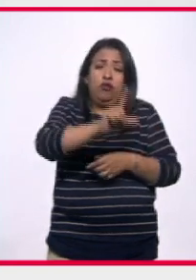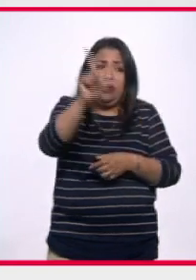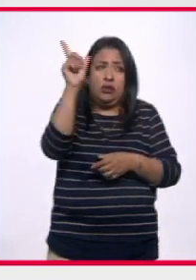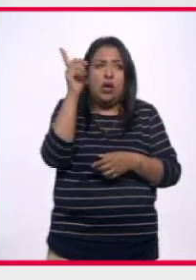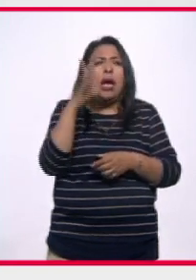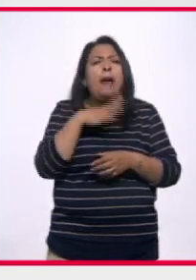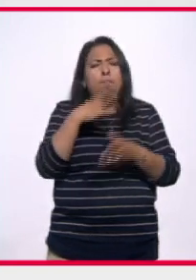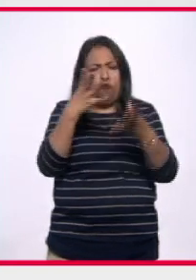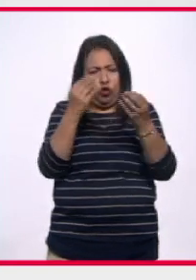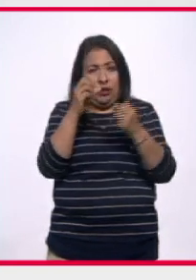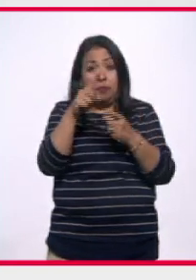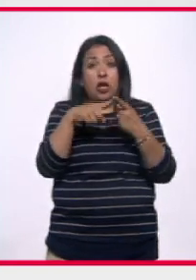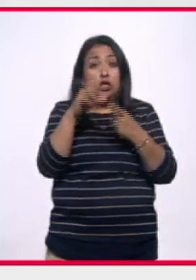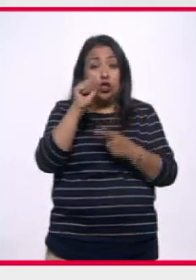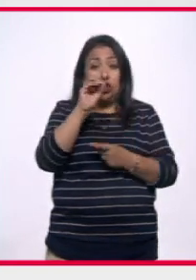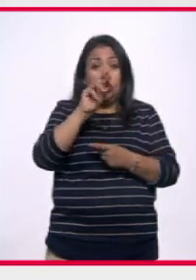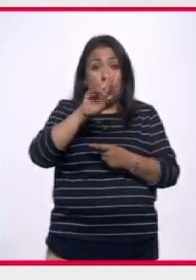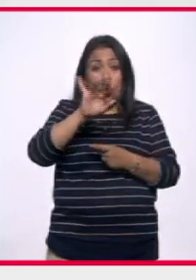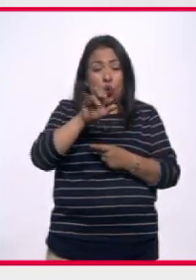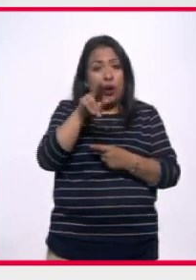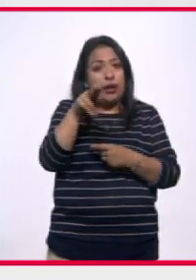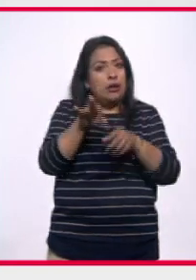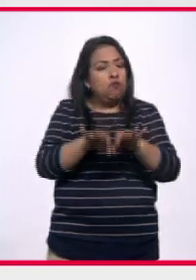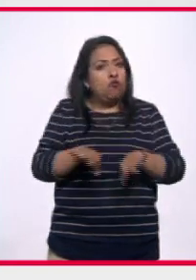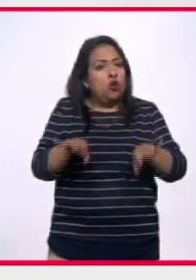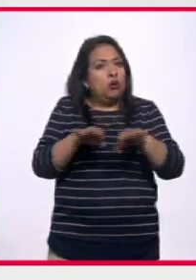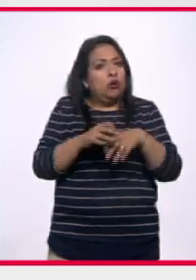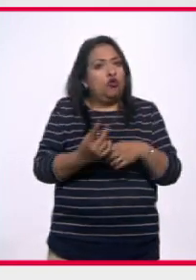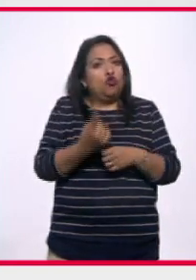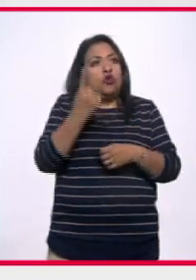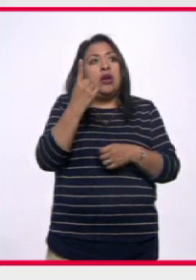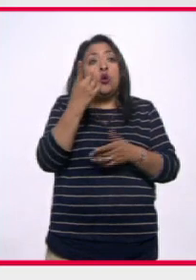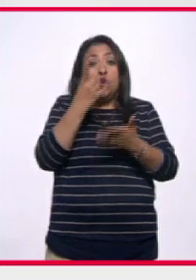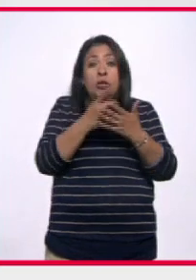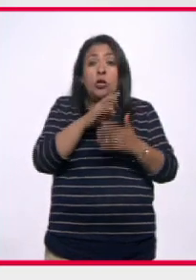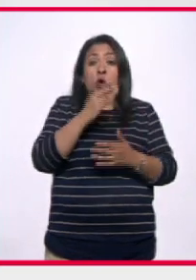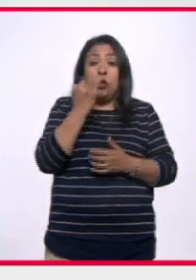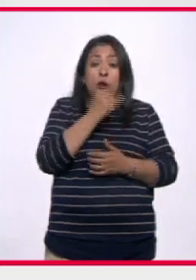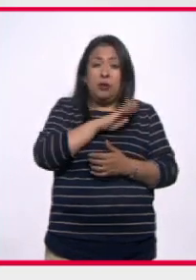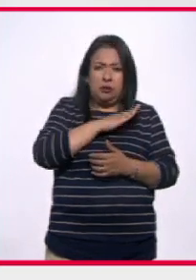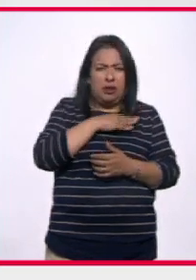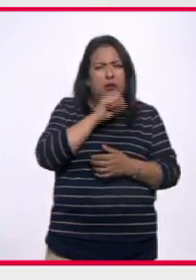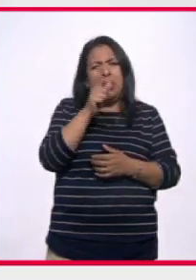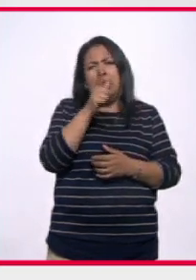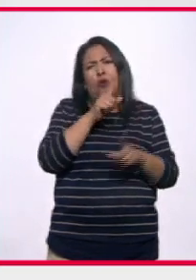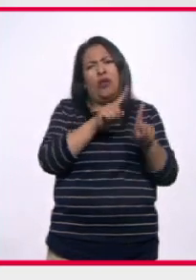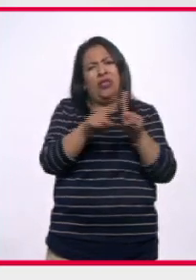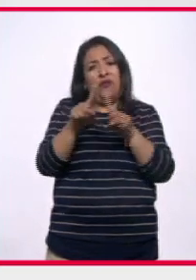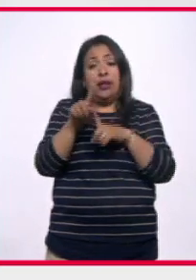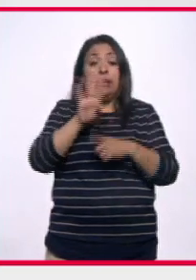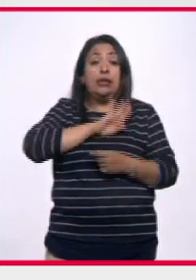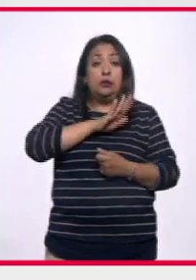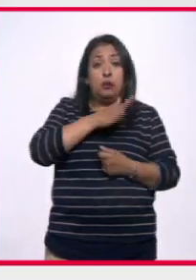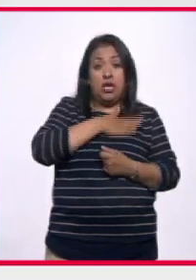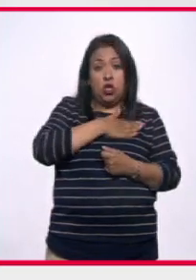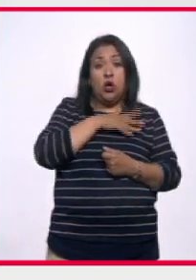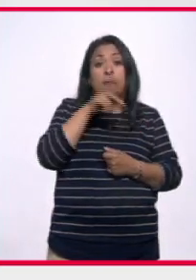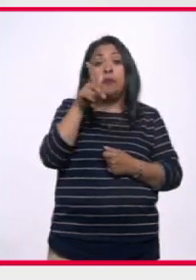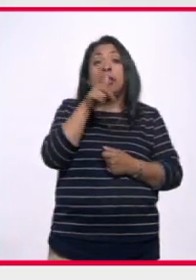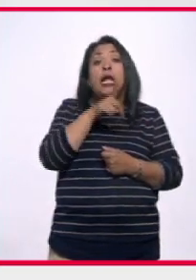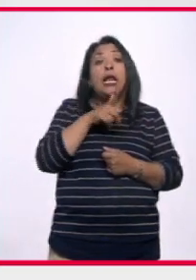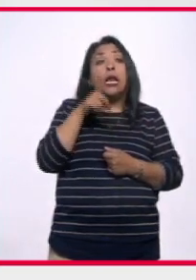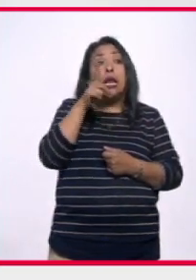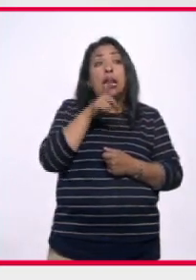bueno hay muchas pero sor juana es nada más importantes no no sólo en español sino en cualquier lengua el español es una lengua